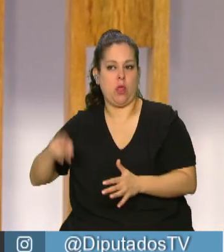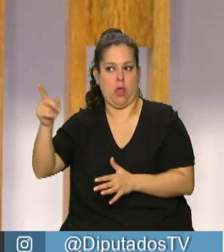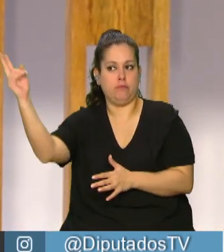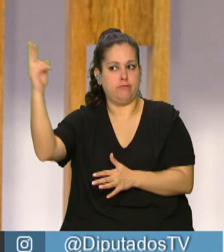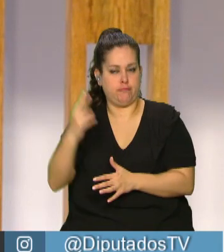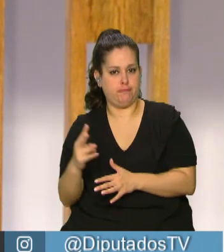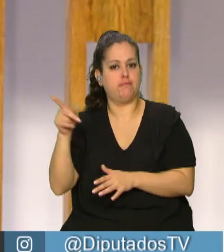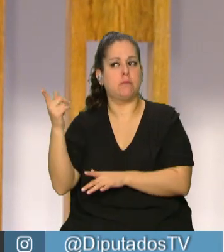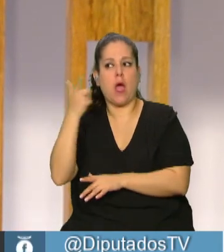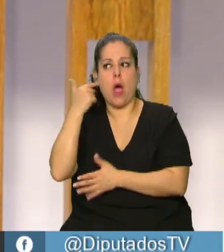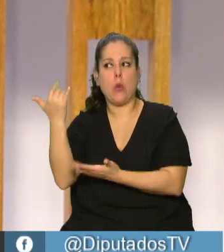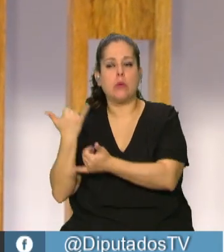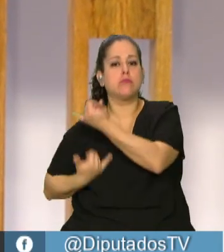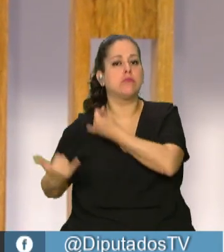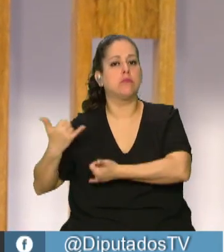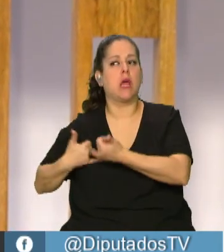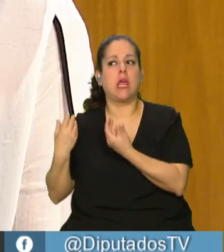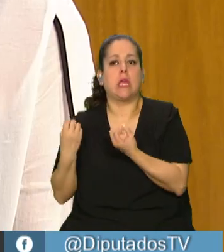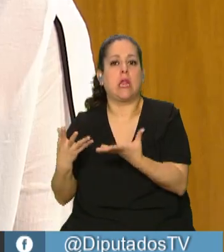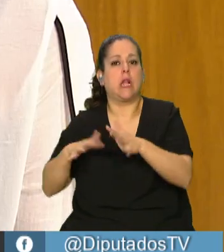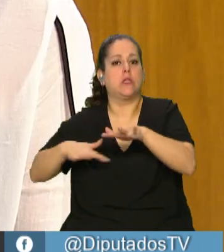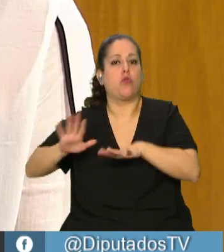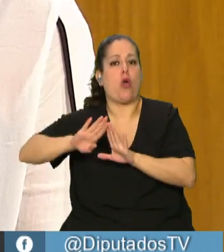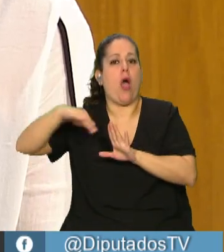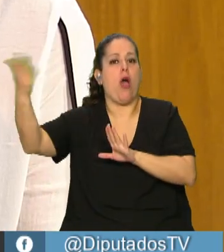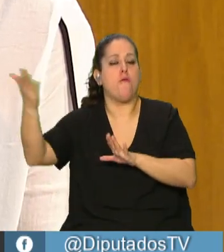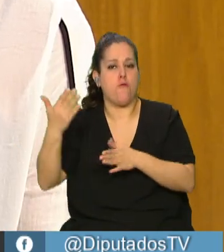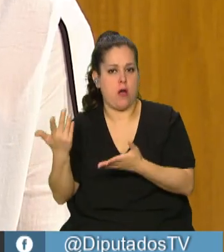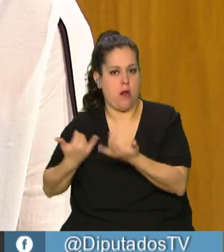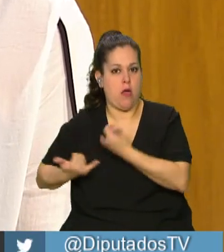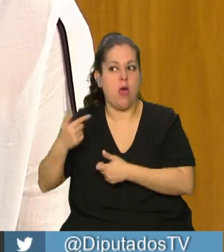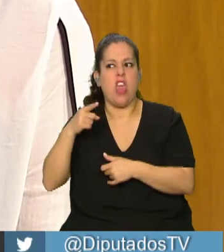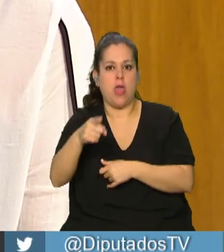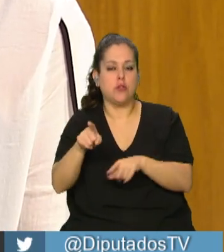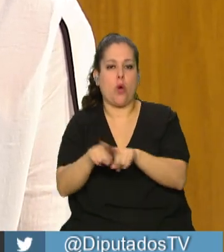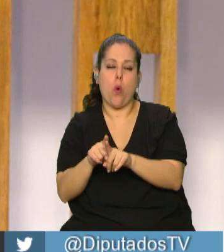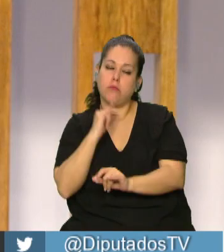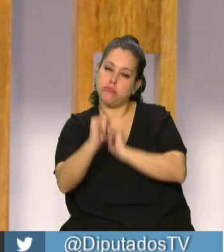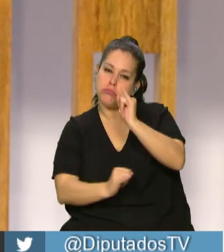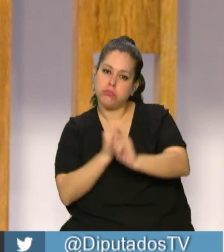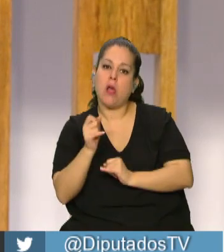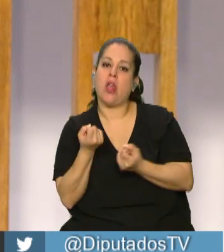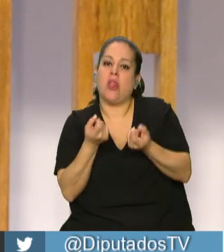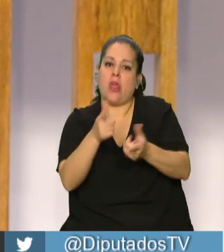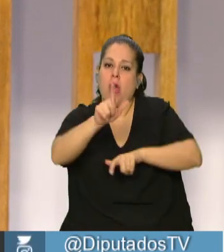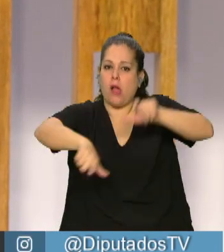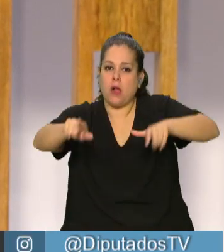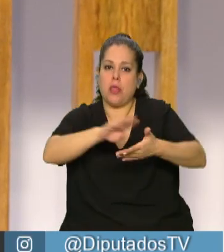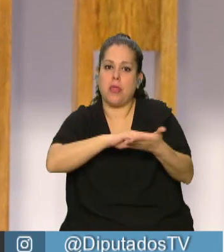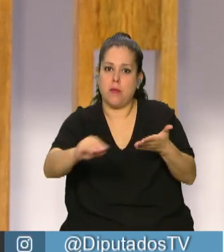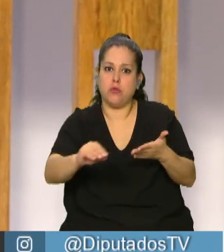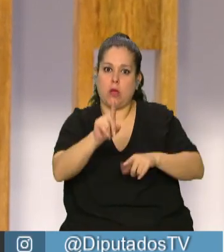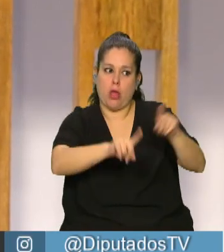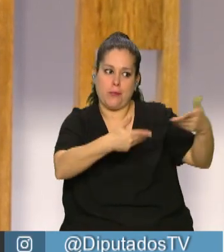que vinieron a dar explicaciones y bueno, eso es un poco como satisfacer lo que le solicitaban